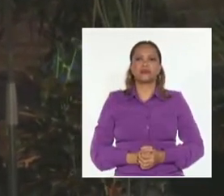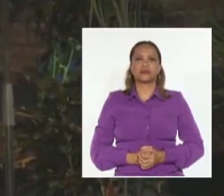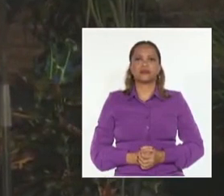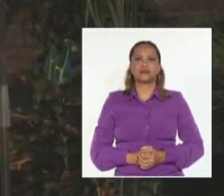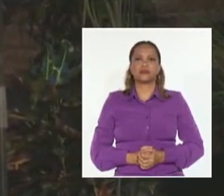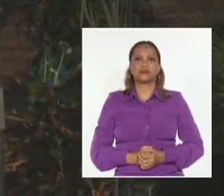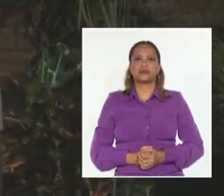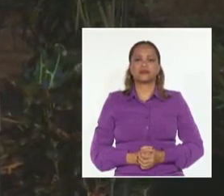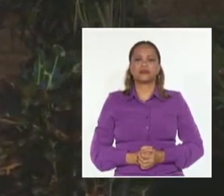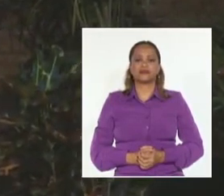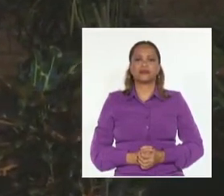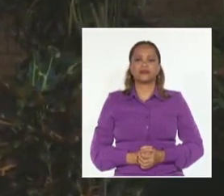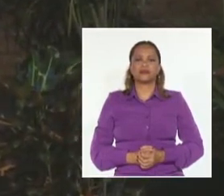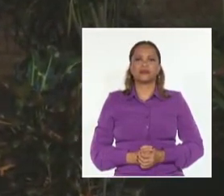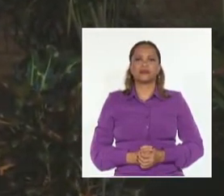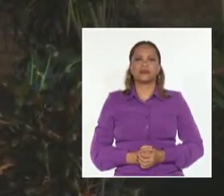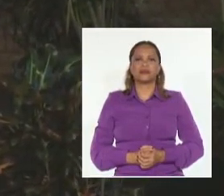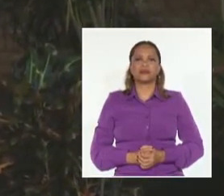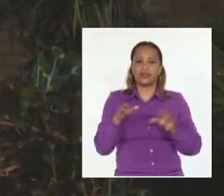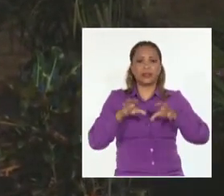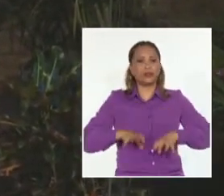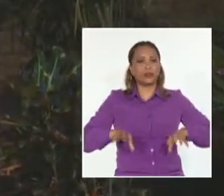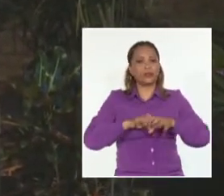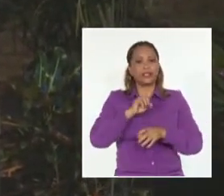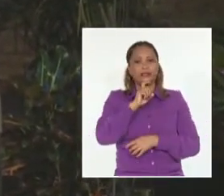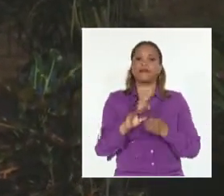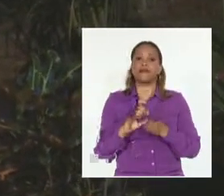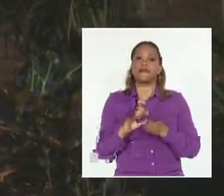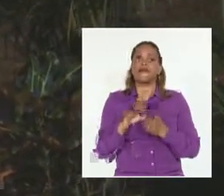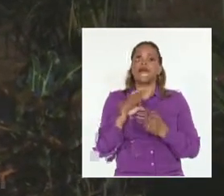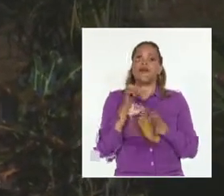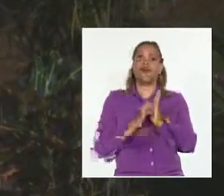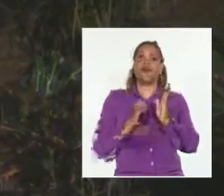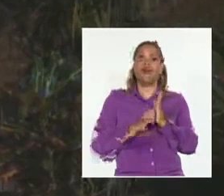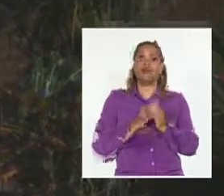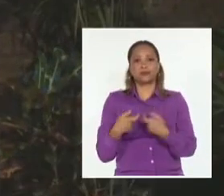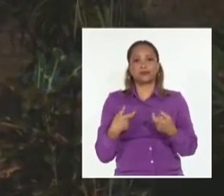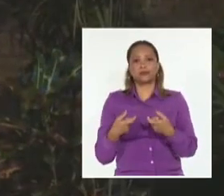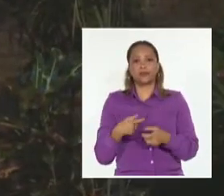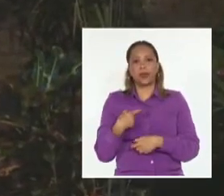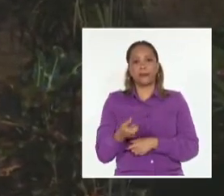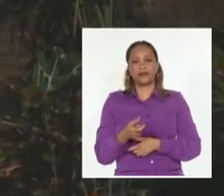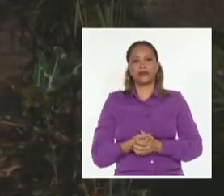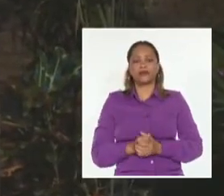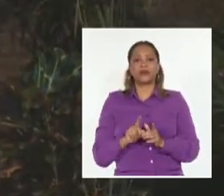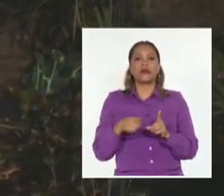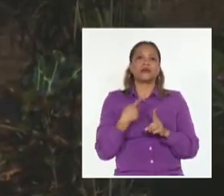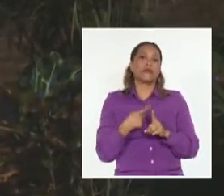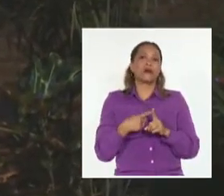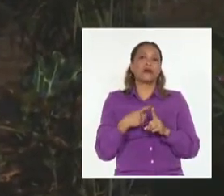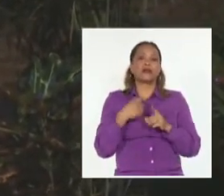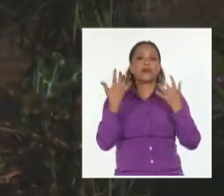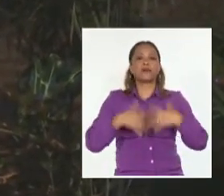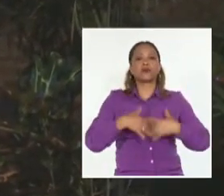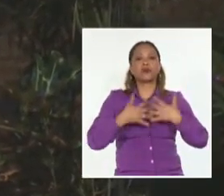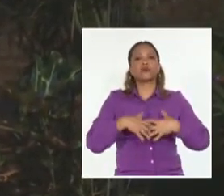Vivimos en un mundo cada vez más polarizado, donde los gastos armamentos son descomunales y donde los patrones de producción